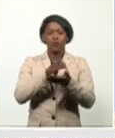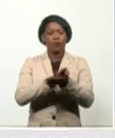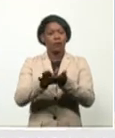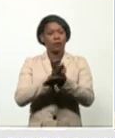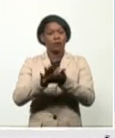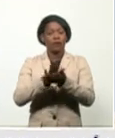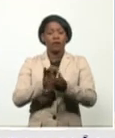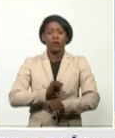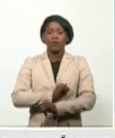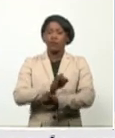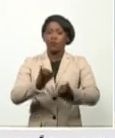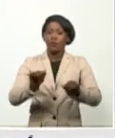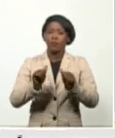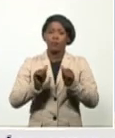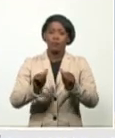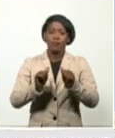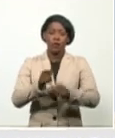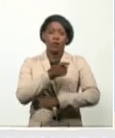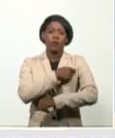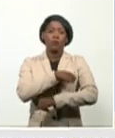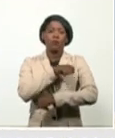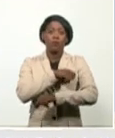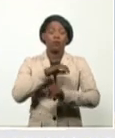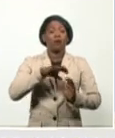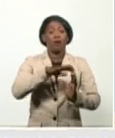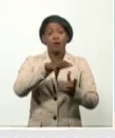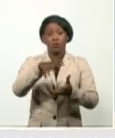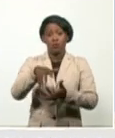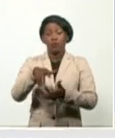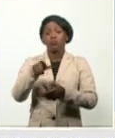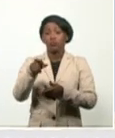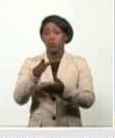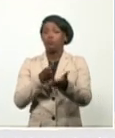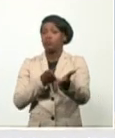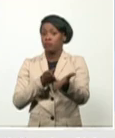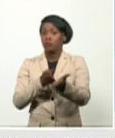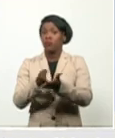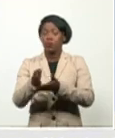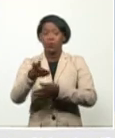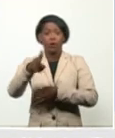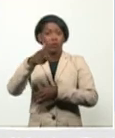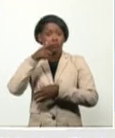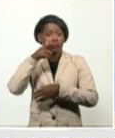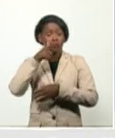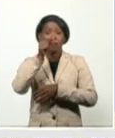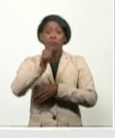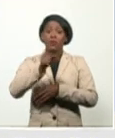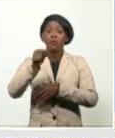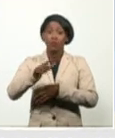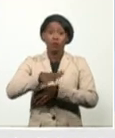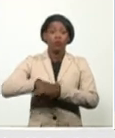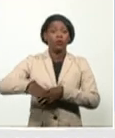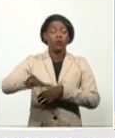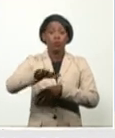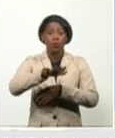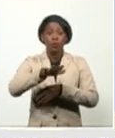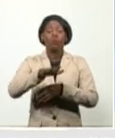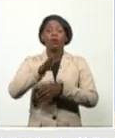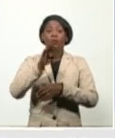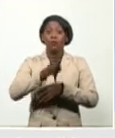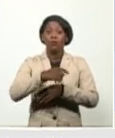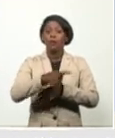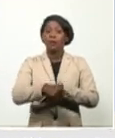país y creo que en el mundo se sigue vigilando a las personas durante 14